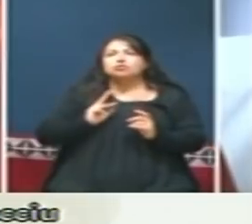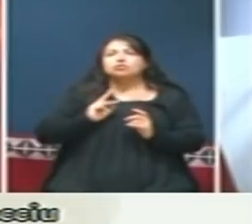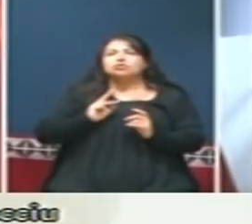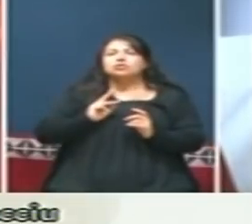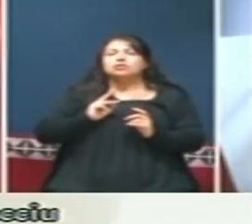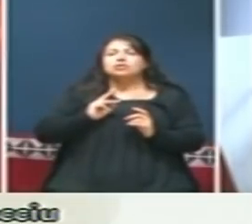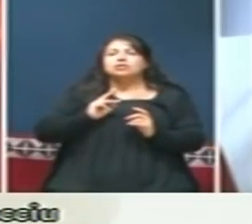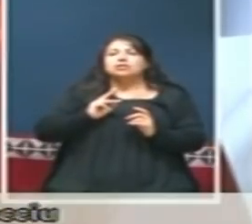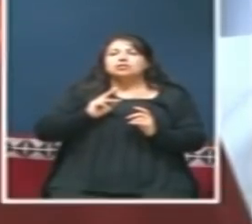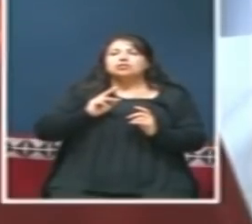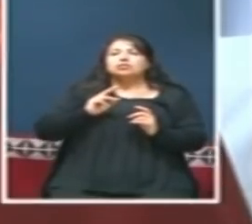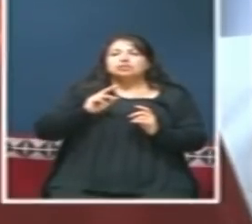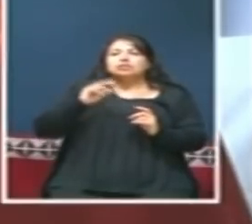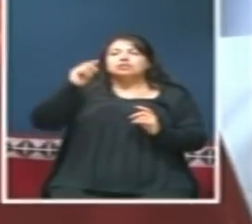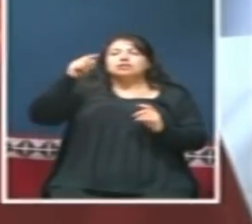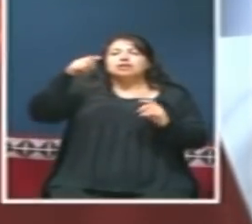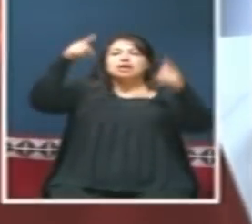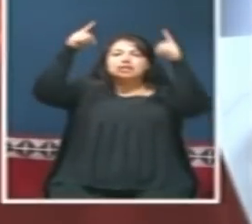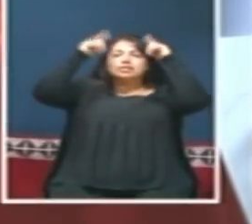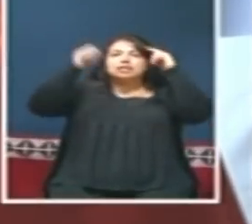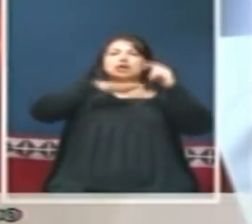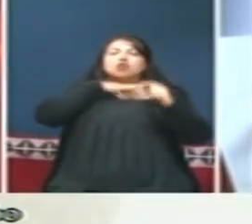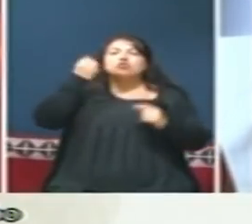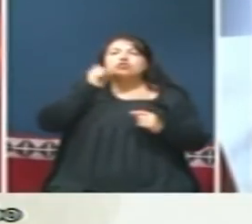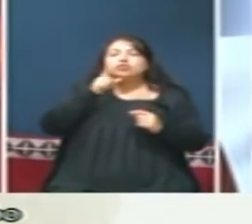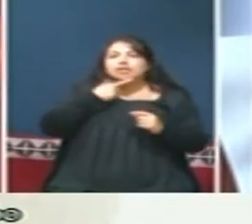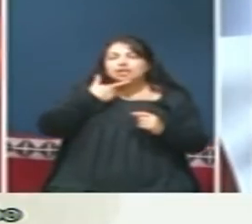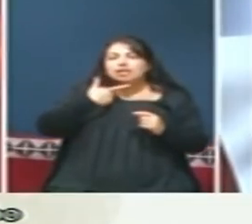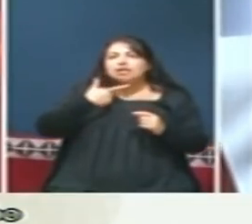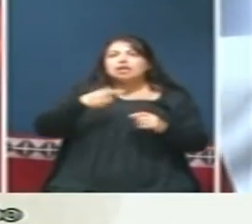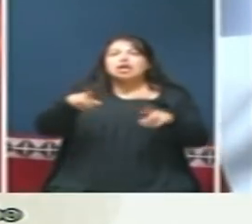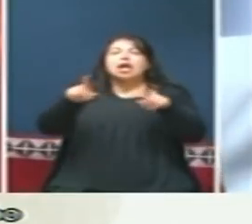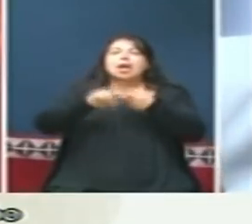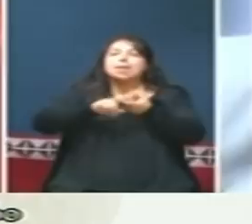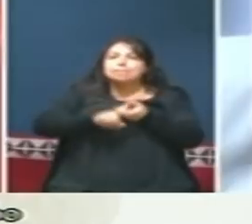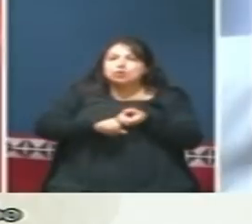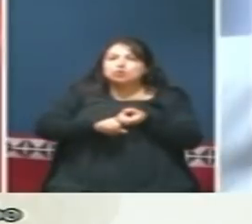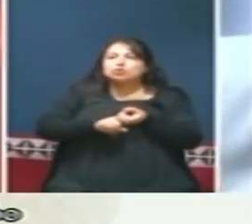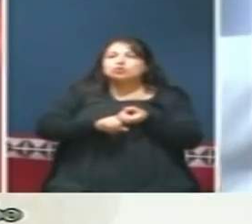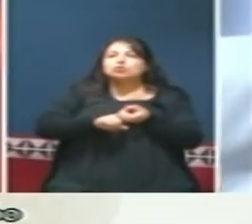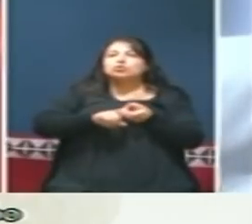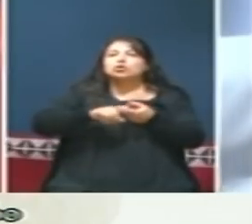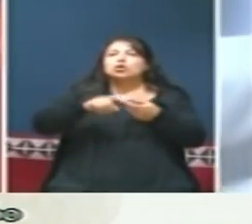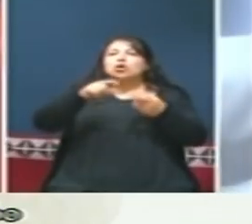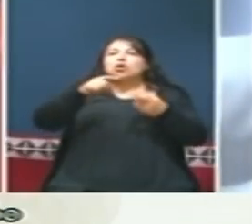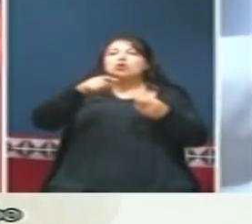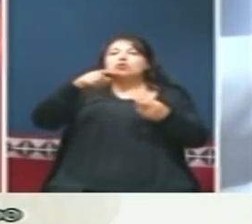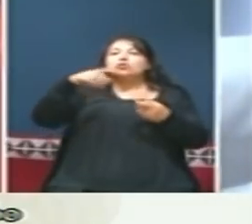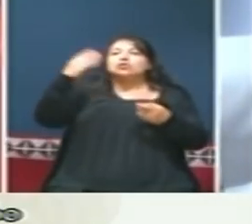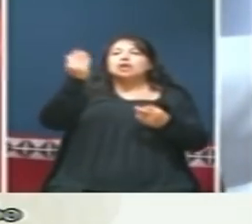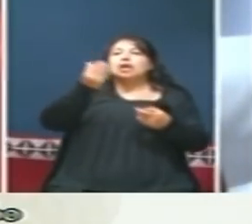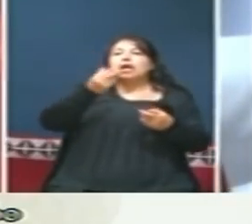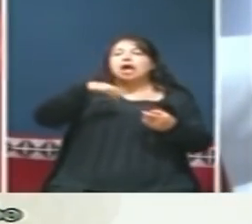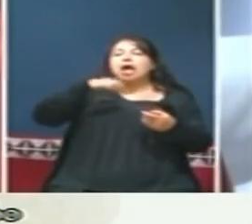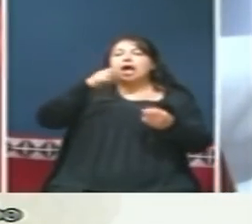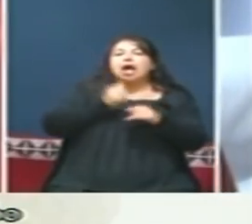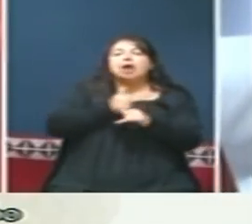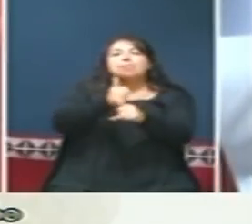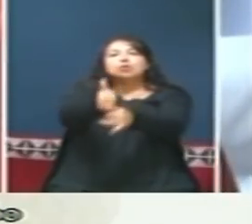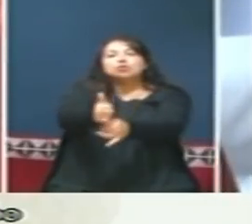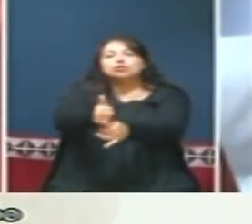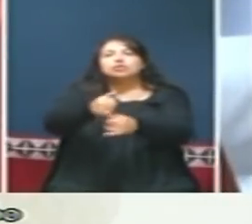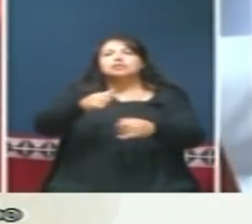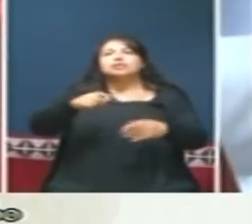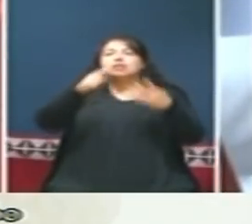San José su esposo, los apóstoles, los beatos mártires, Enrique Ángel,